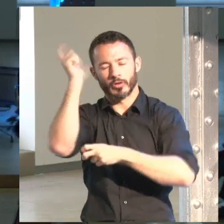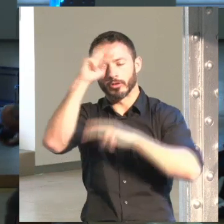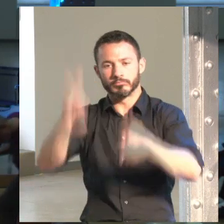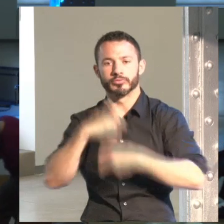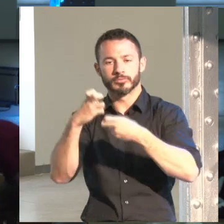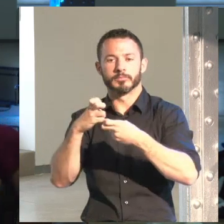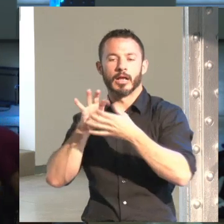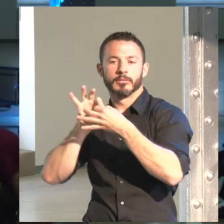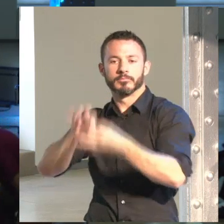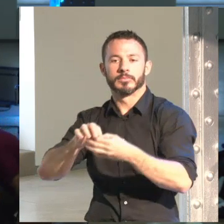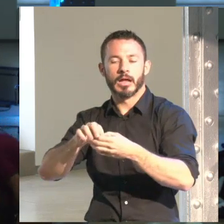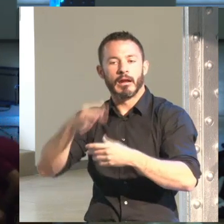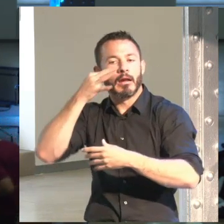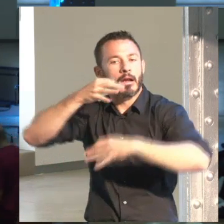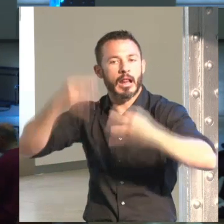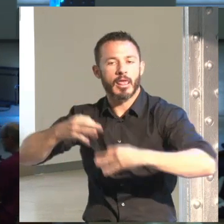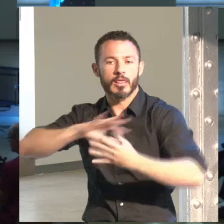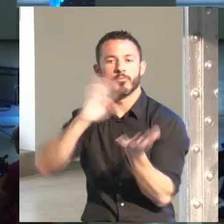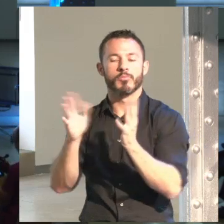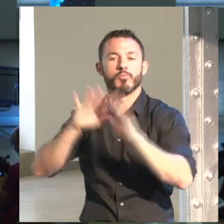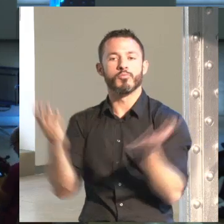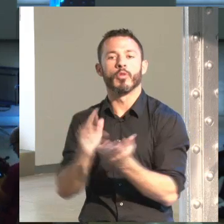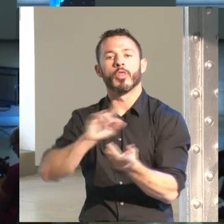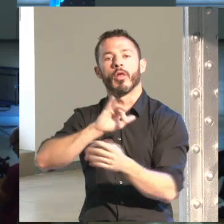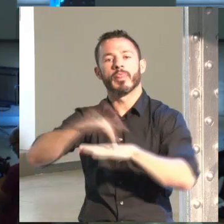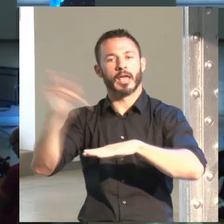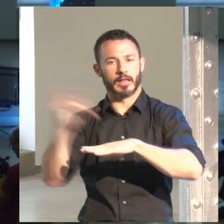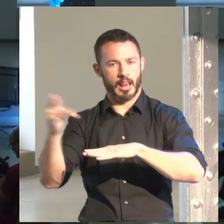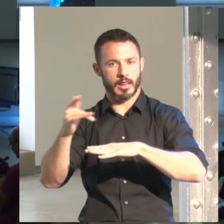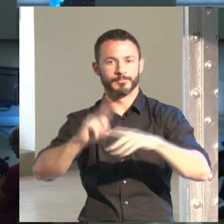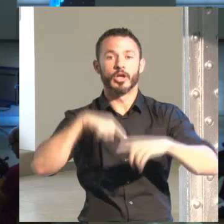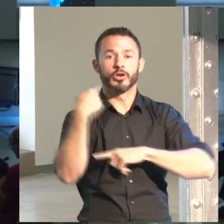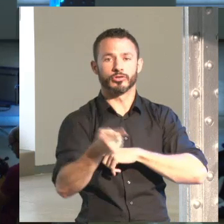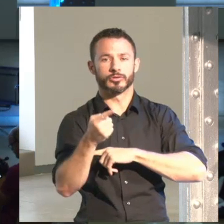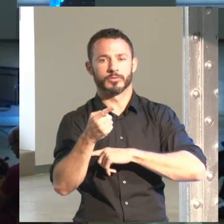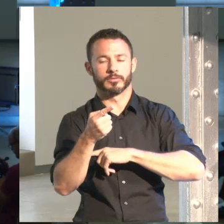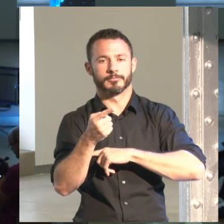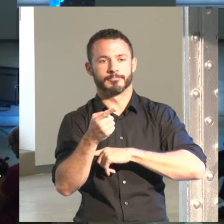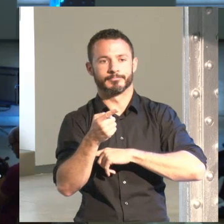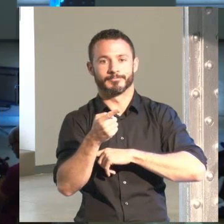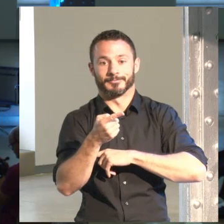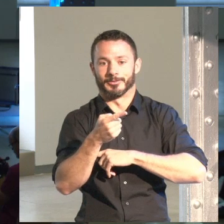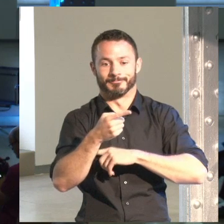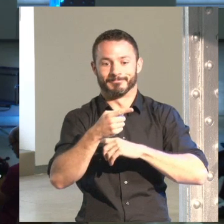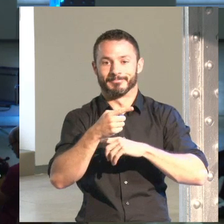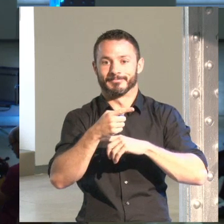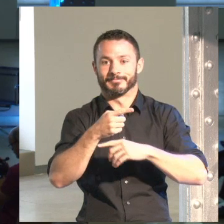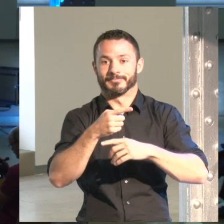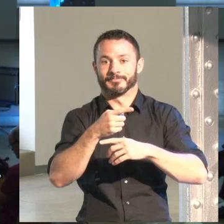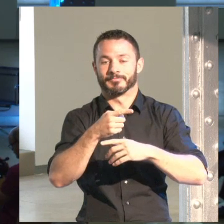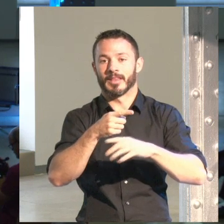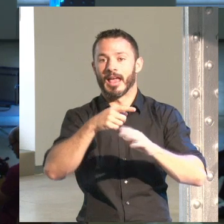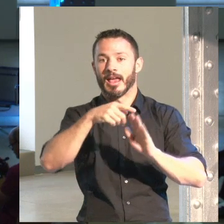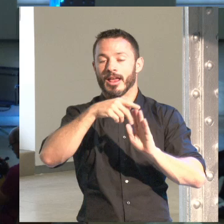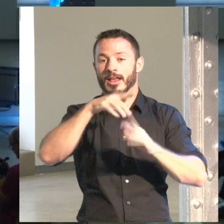a la realidad del mundo digital. Entre las consecuencias de la falta de level playing field o de unlevel